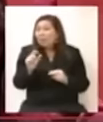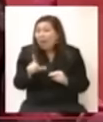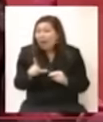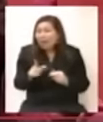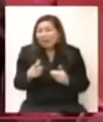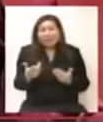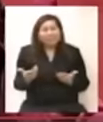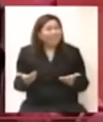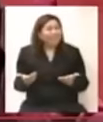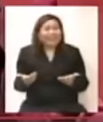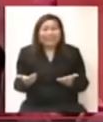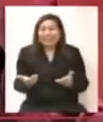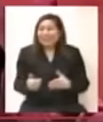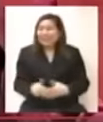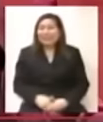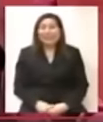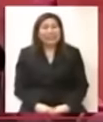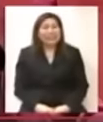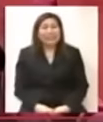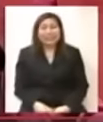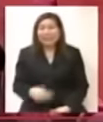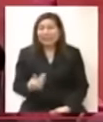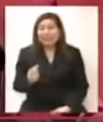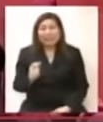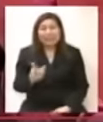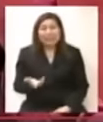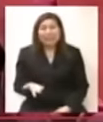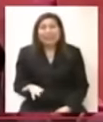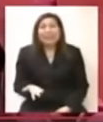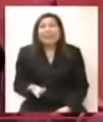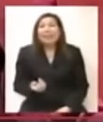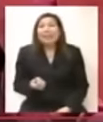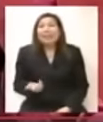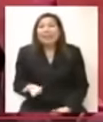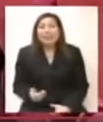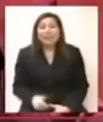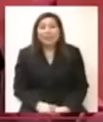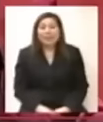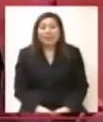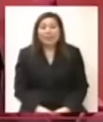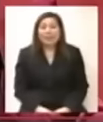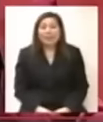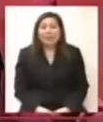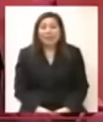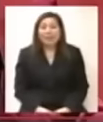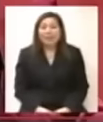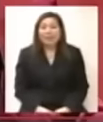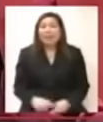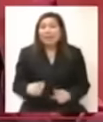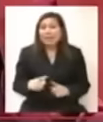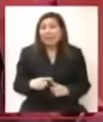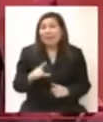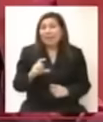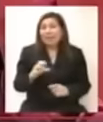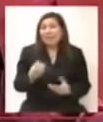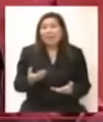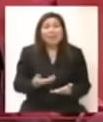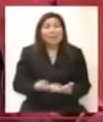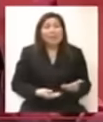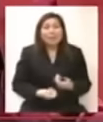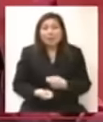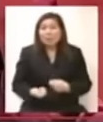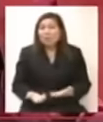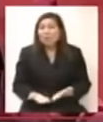están que son precios ya prohibitivos o van a subir yo digo de qué no sirve un tratado de esta naturaleza que